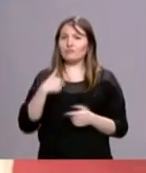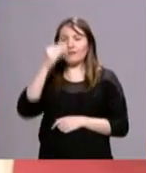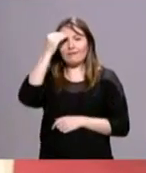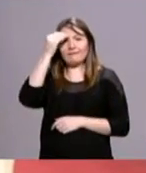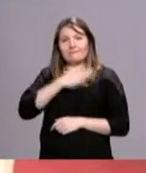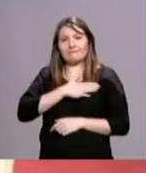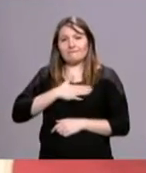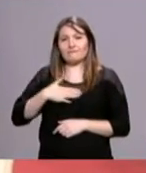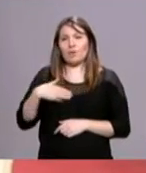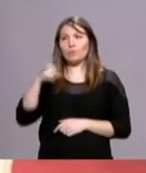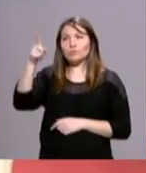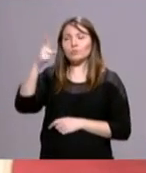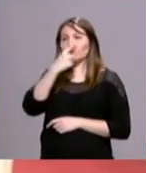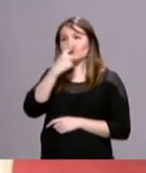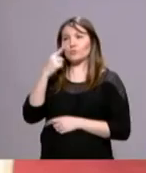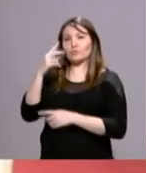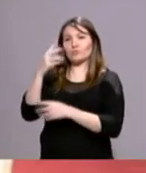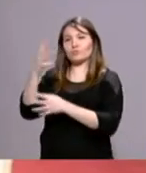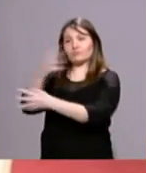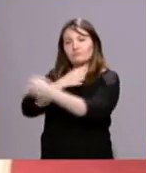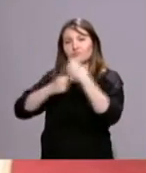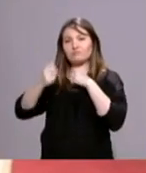visión me haces ver